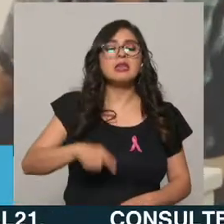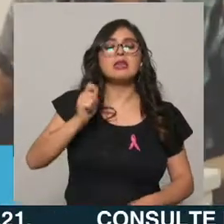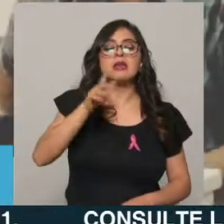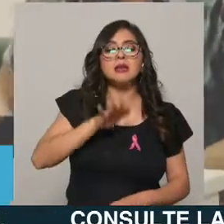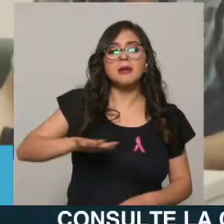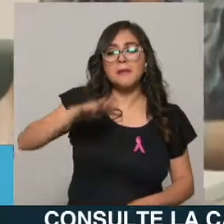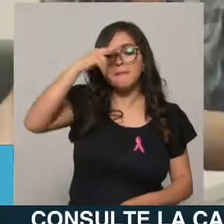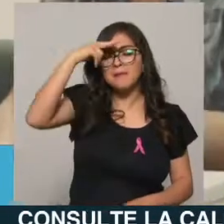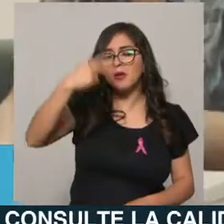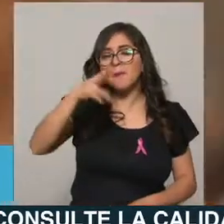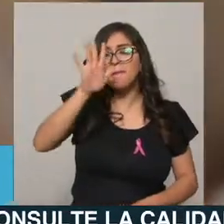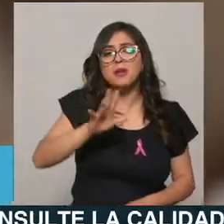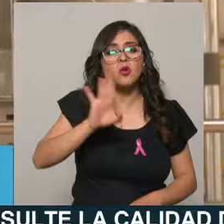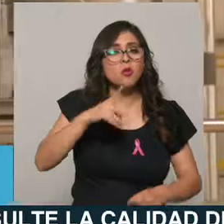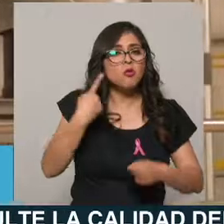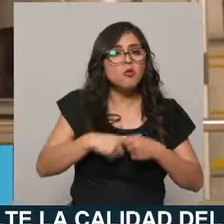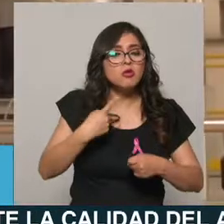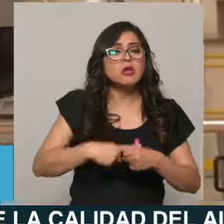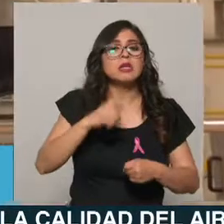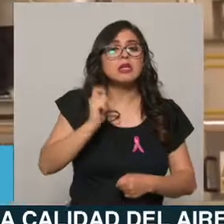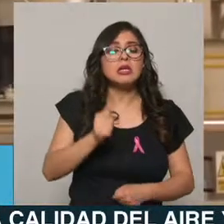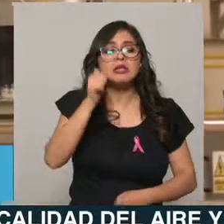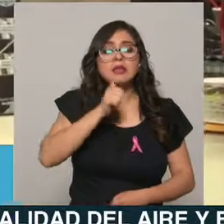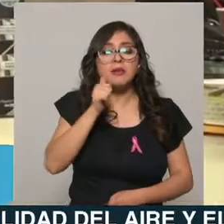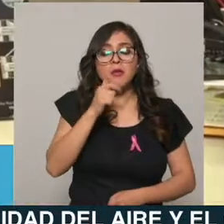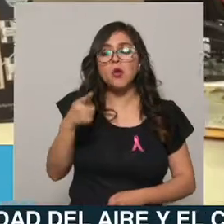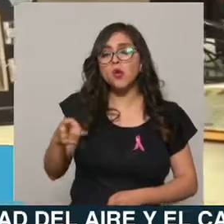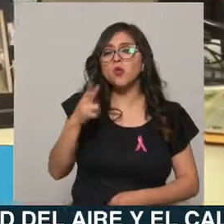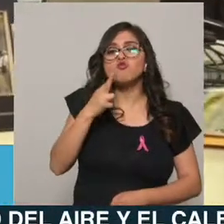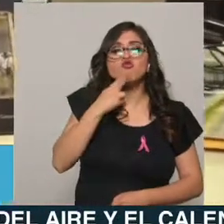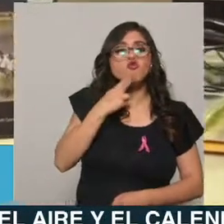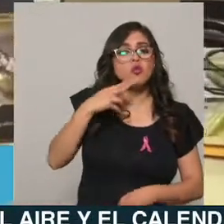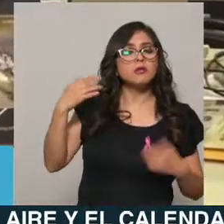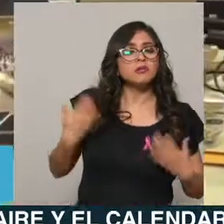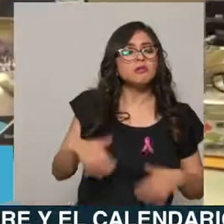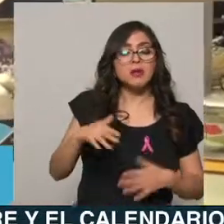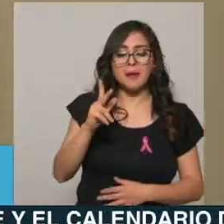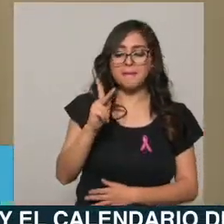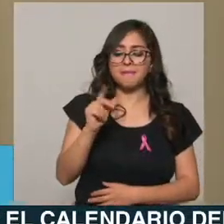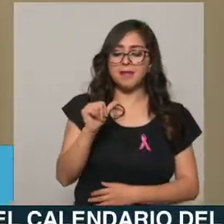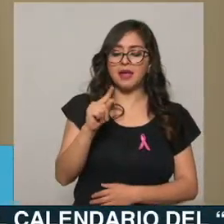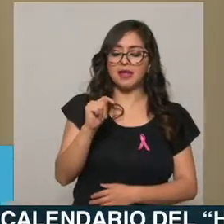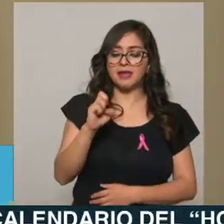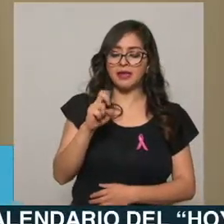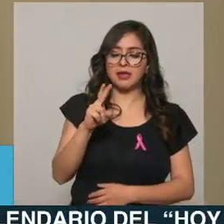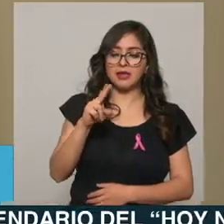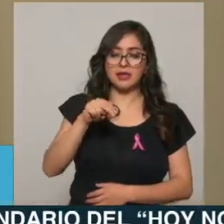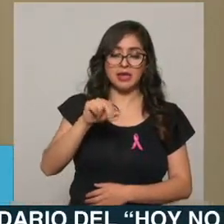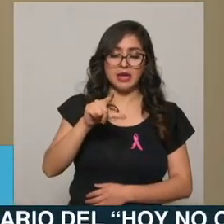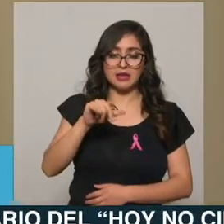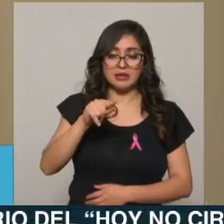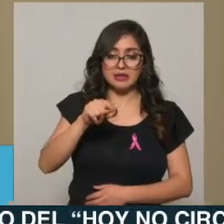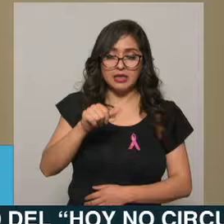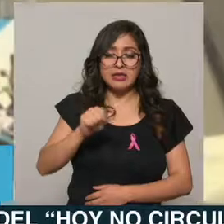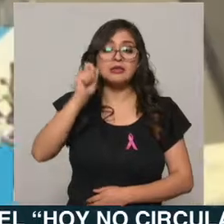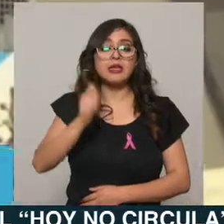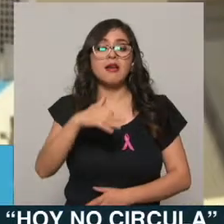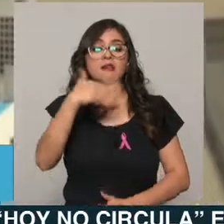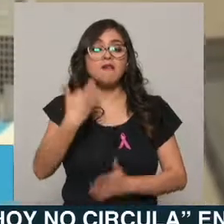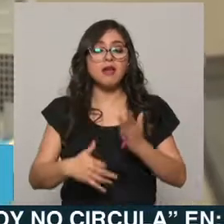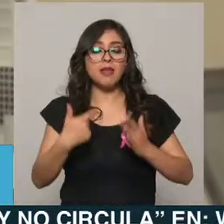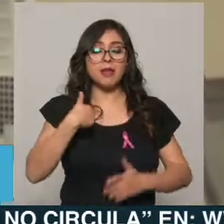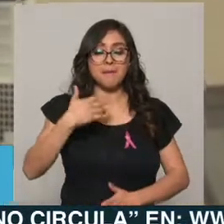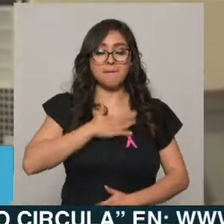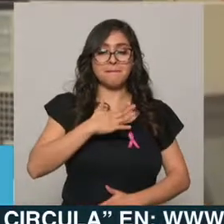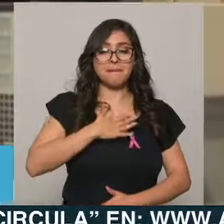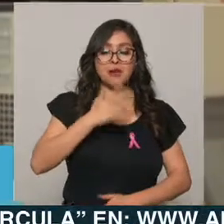o un síndrome. Somos muy paternalistas. Nos cuesta mucho trabajo, por ejemplo, ponernos estrictos,